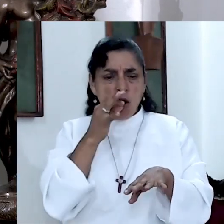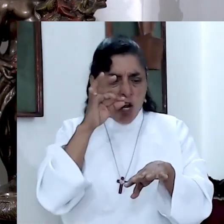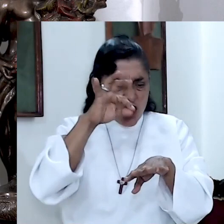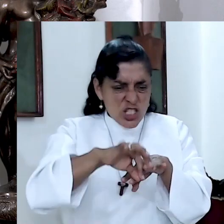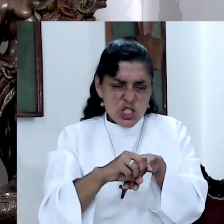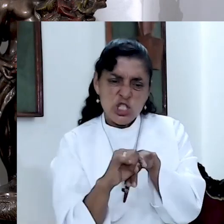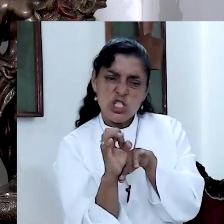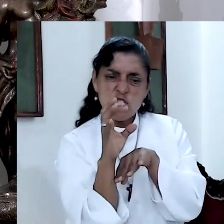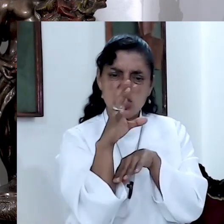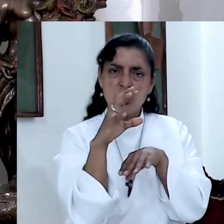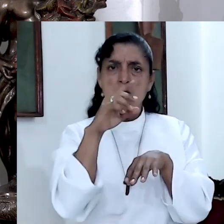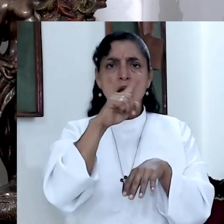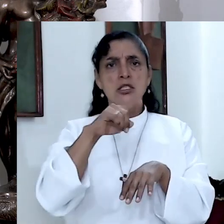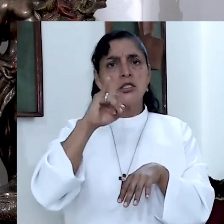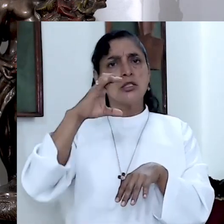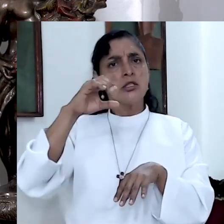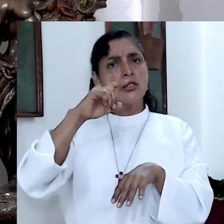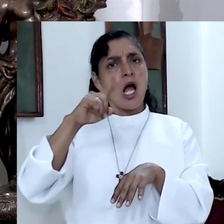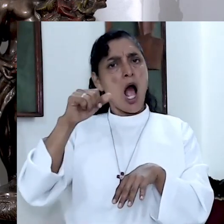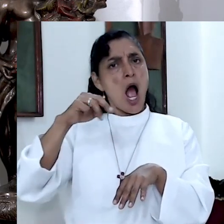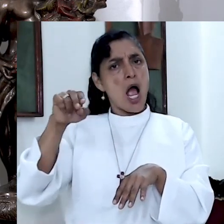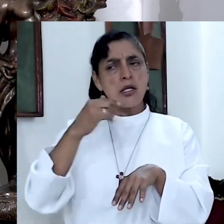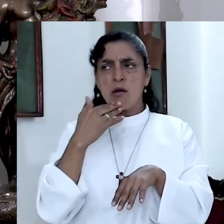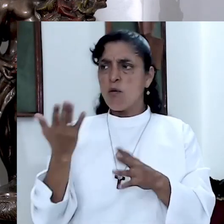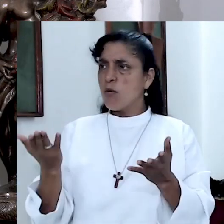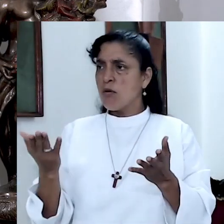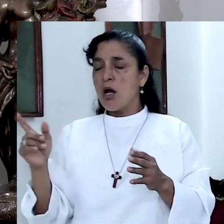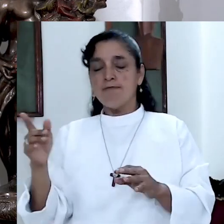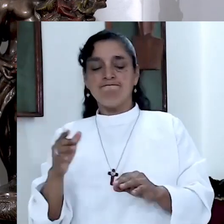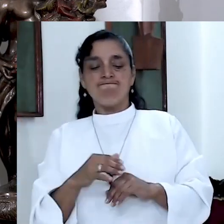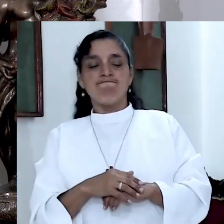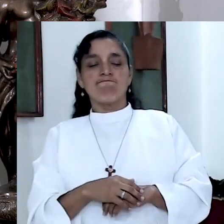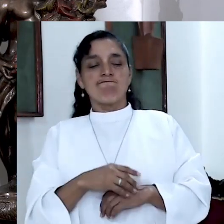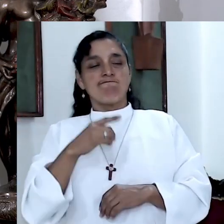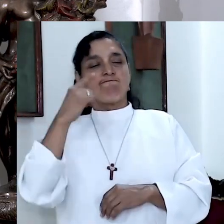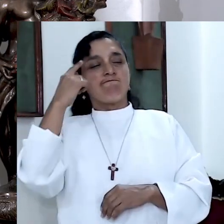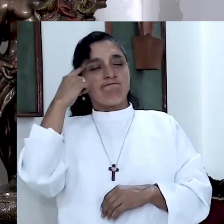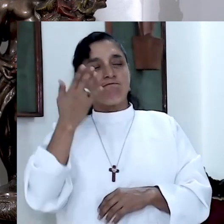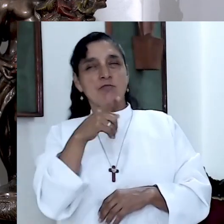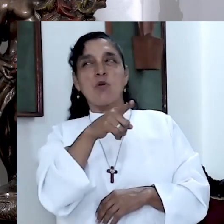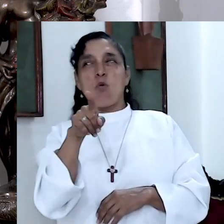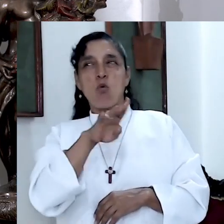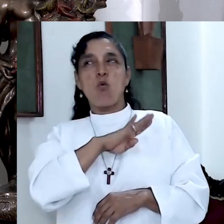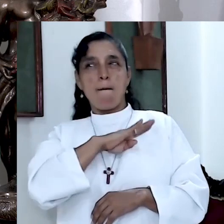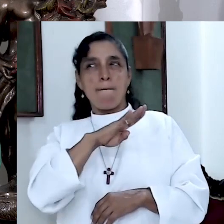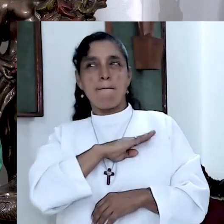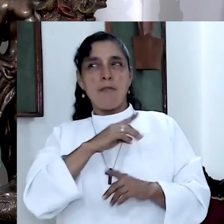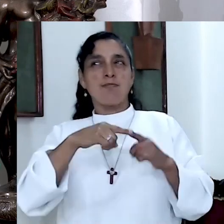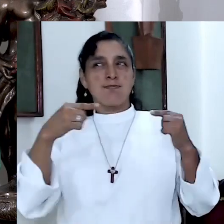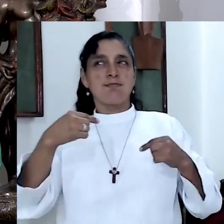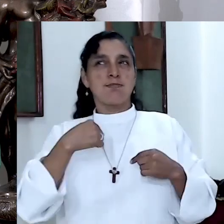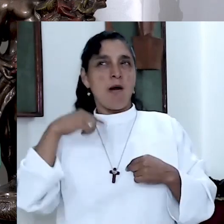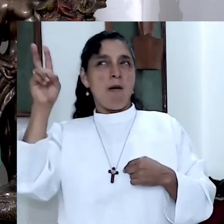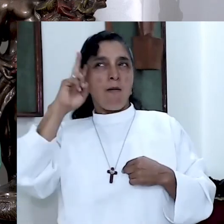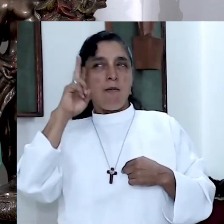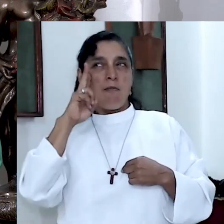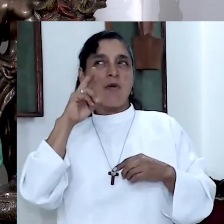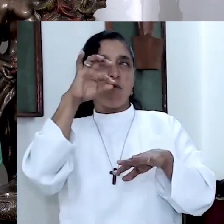le respondió: De seguro lo hizo un enemigo mío. Ellos le dijeron: ¿Quieres que vayamos a